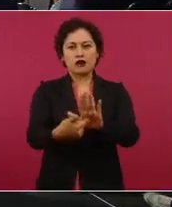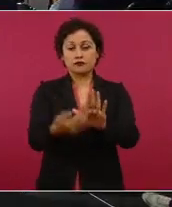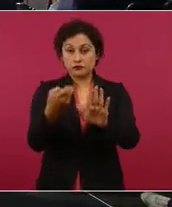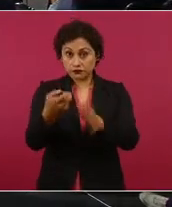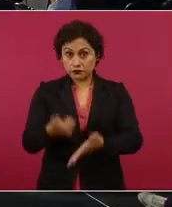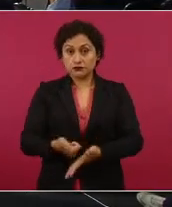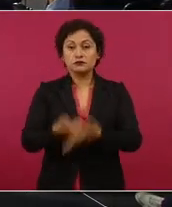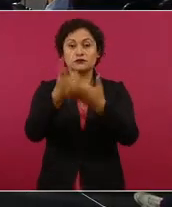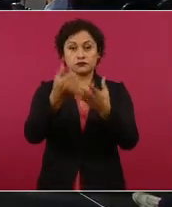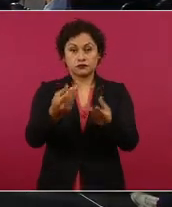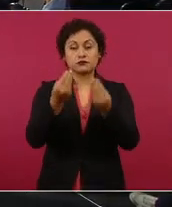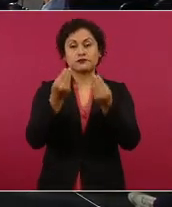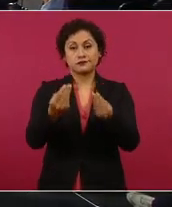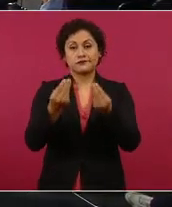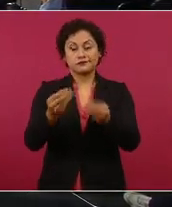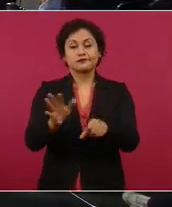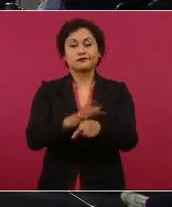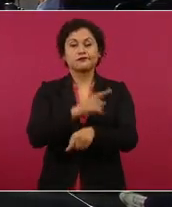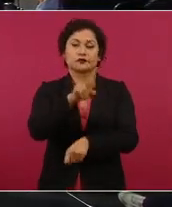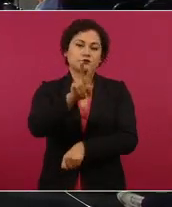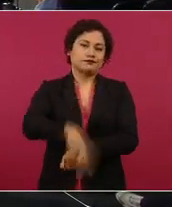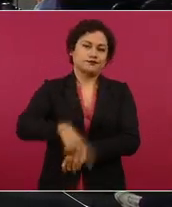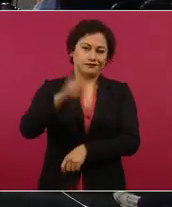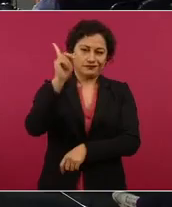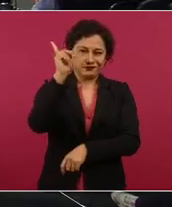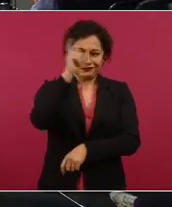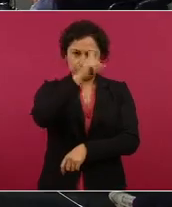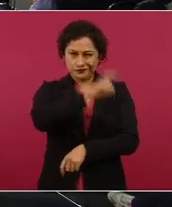muy difícil que se